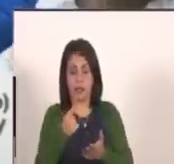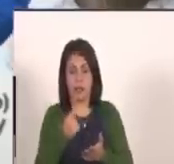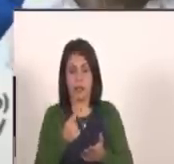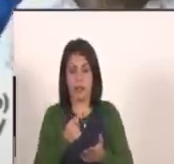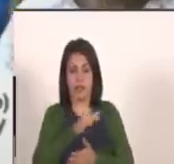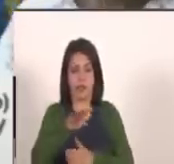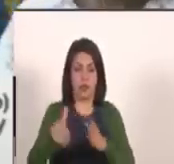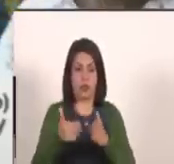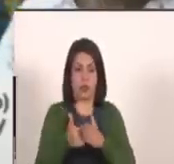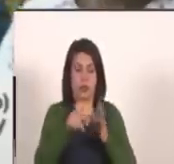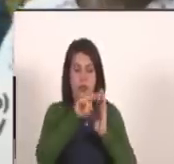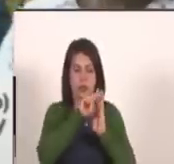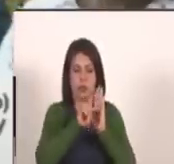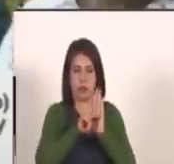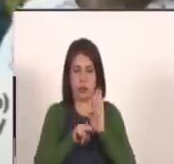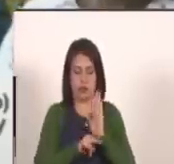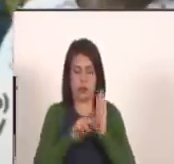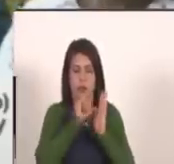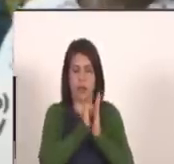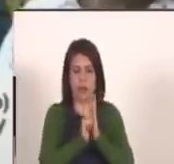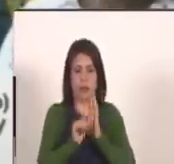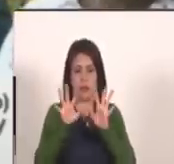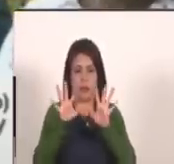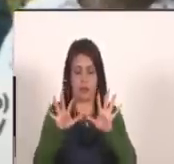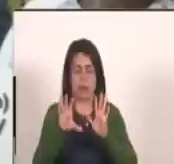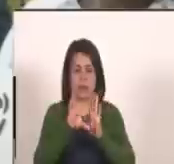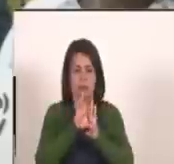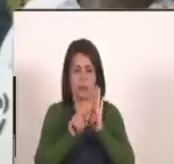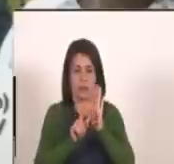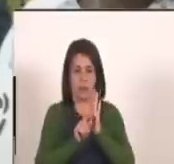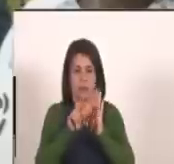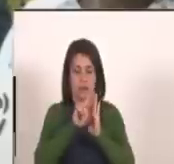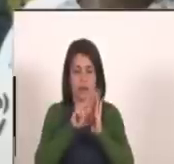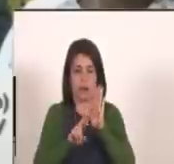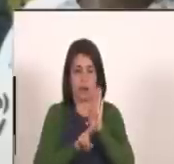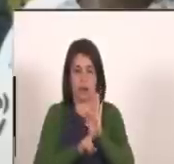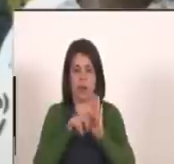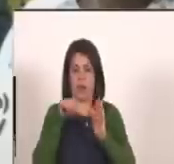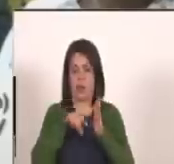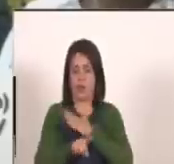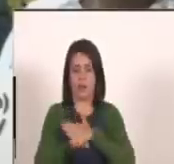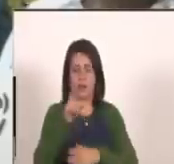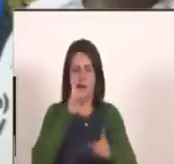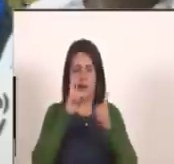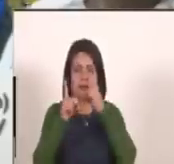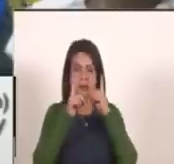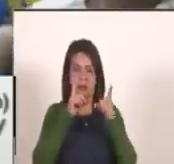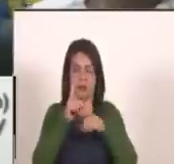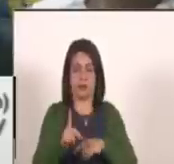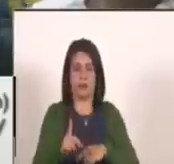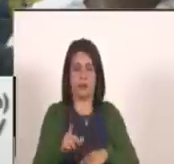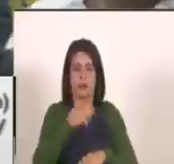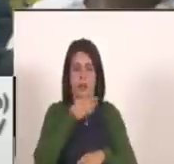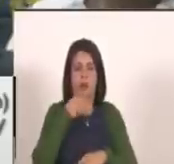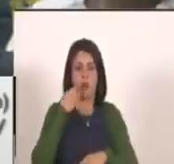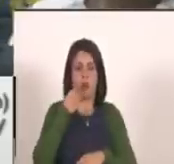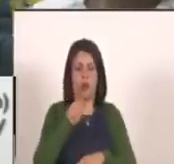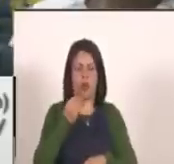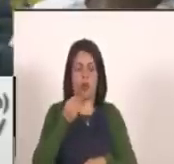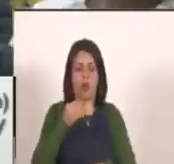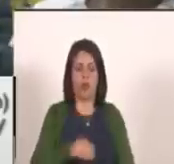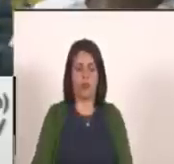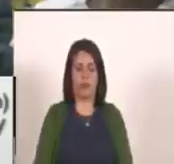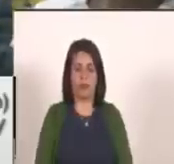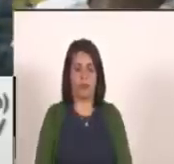en marco de lo establecido en el artículo 10 de nuestro Reglamento de Interior y Debate, a un joven